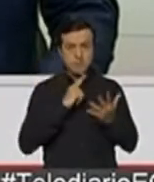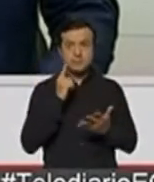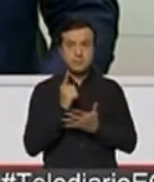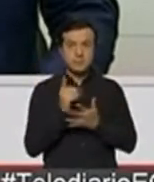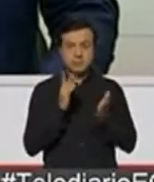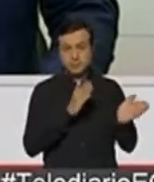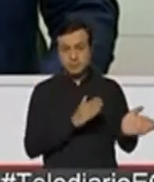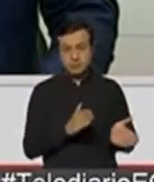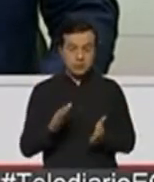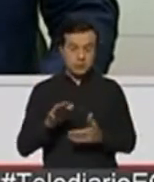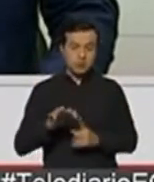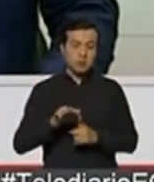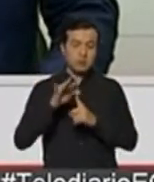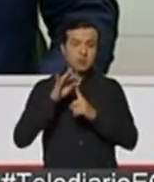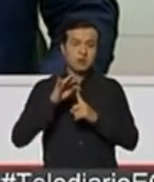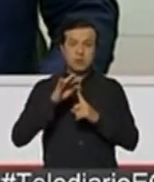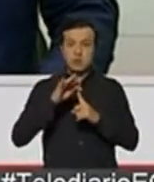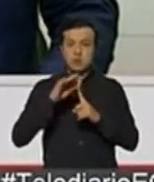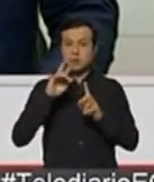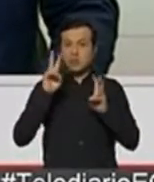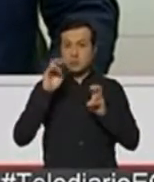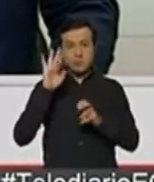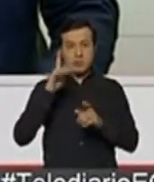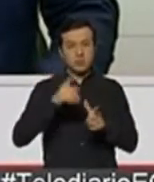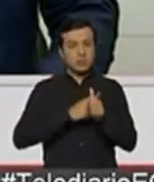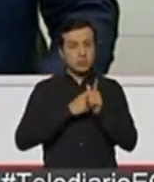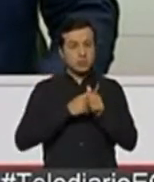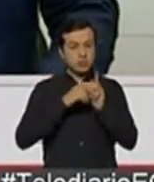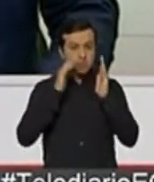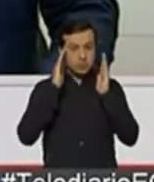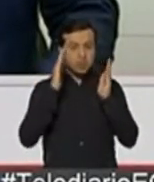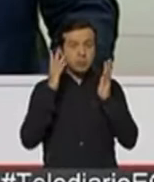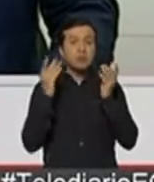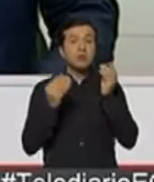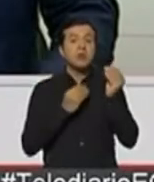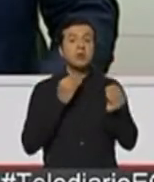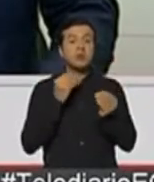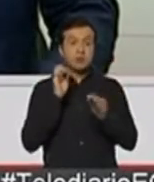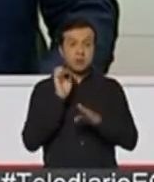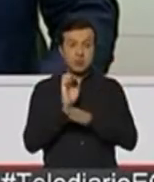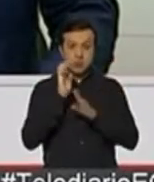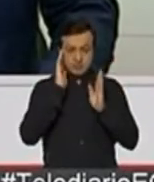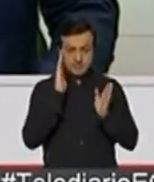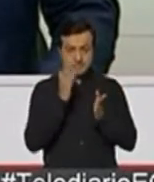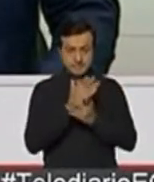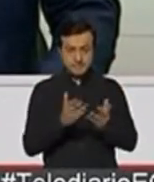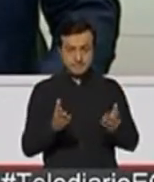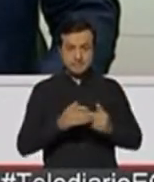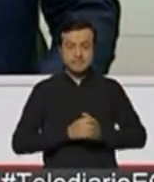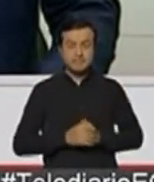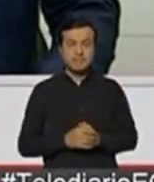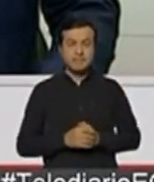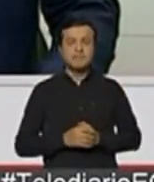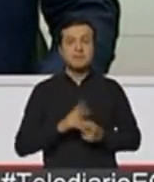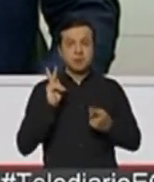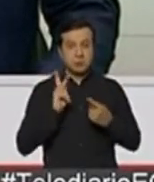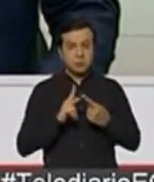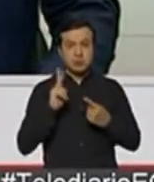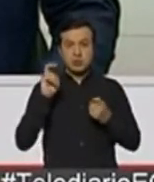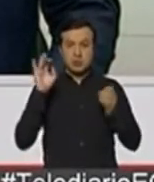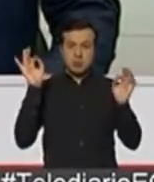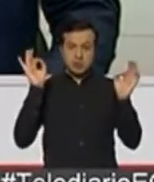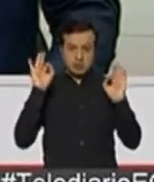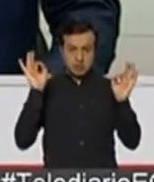orden de prioridades, ministro, ¿cuáles serían los temas más urgentes que maneja y trabaja el Ecuador? Bueno, uno es el tema de